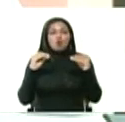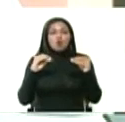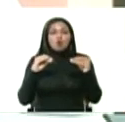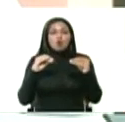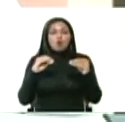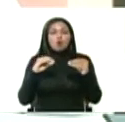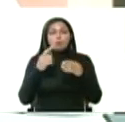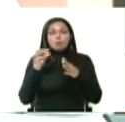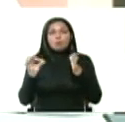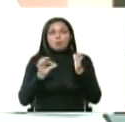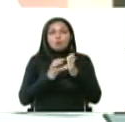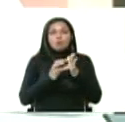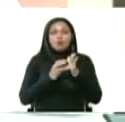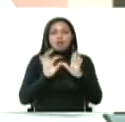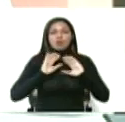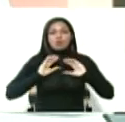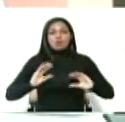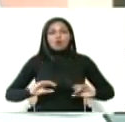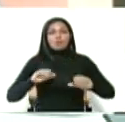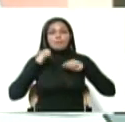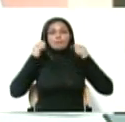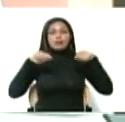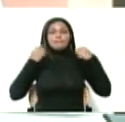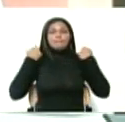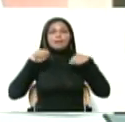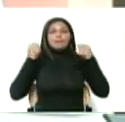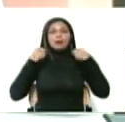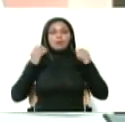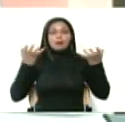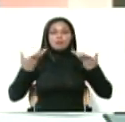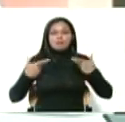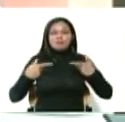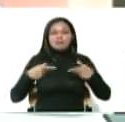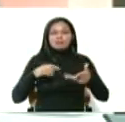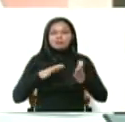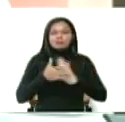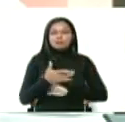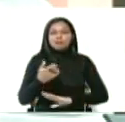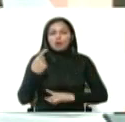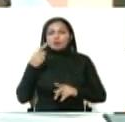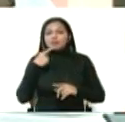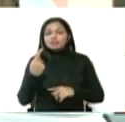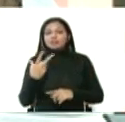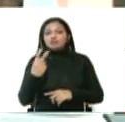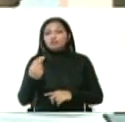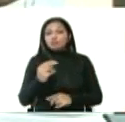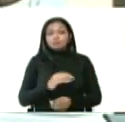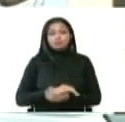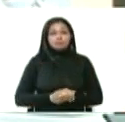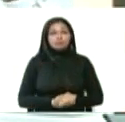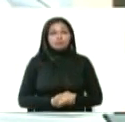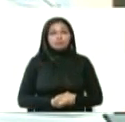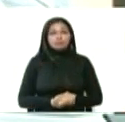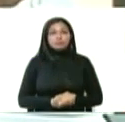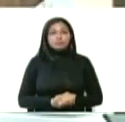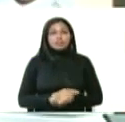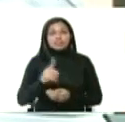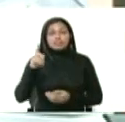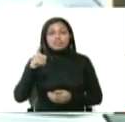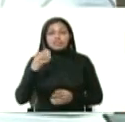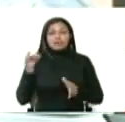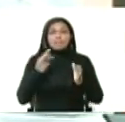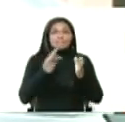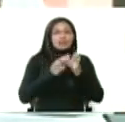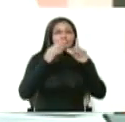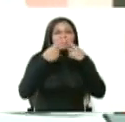deja inmune el cuerpo y preparado para recibir. Hay otros que dicen que no, que este es un virus